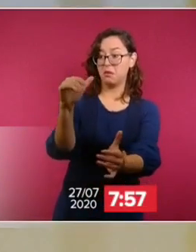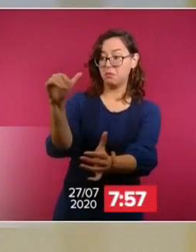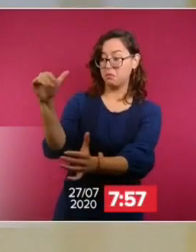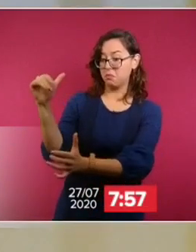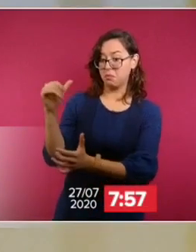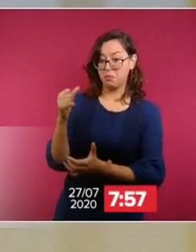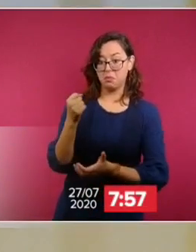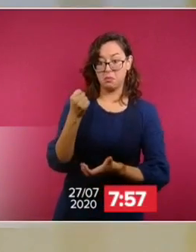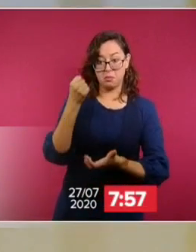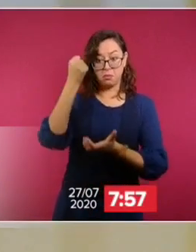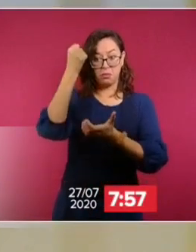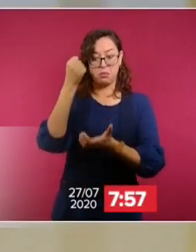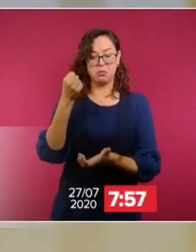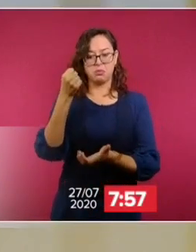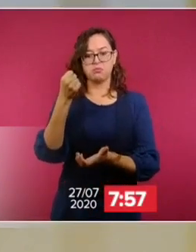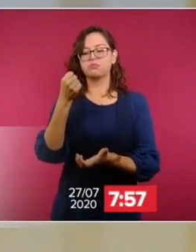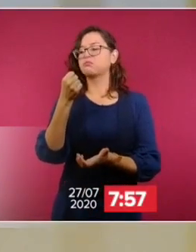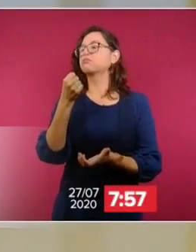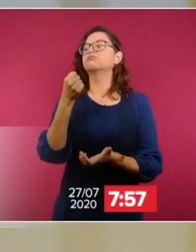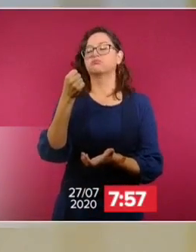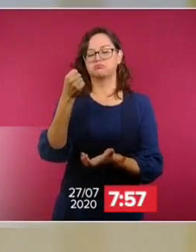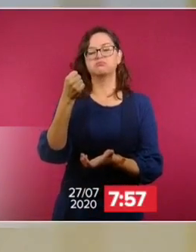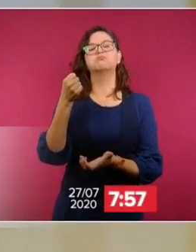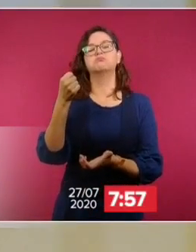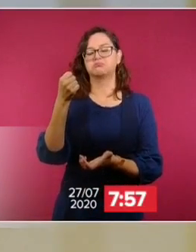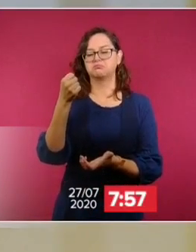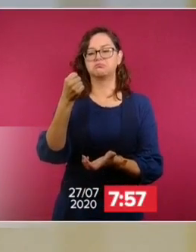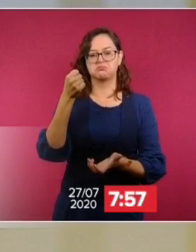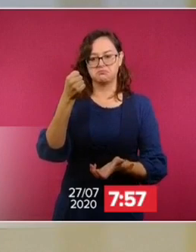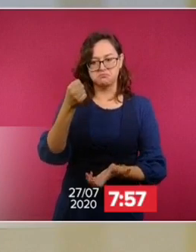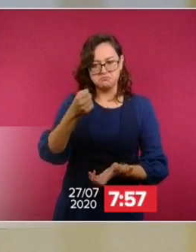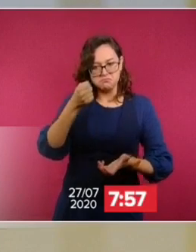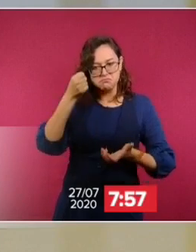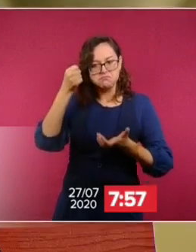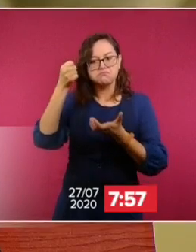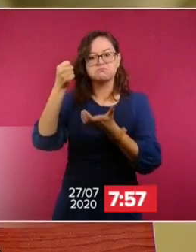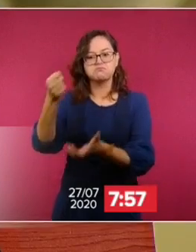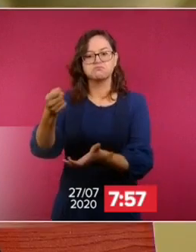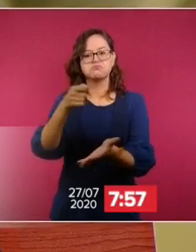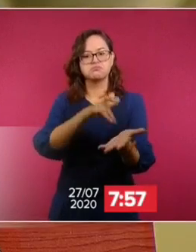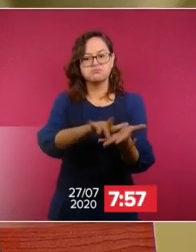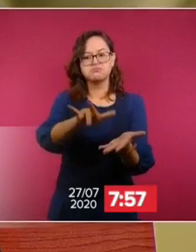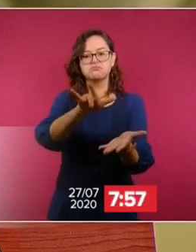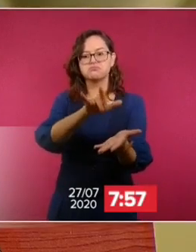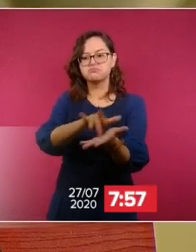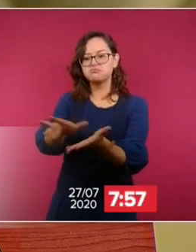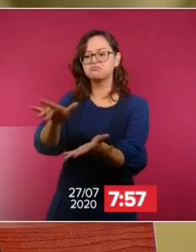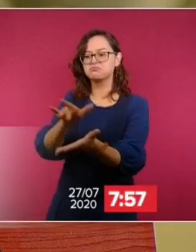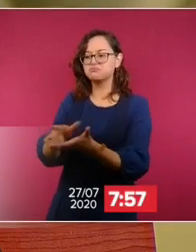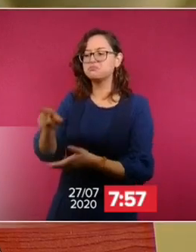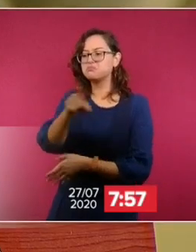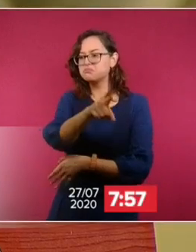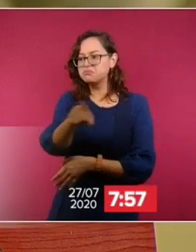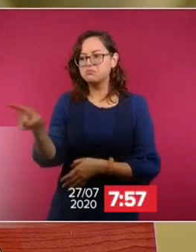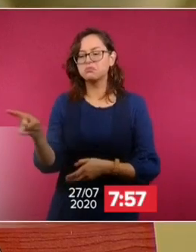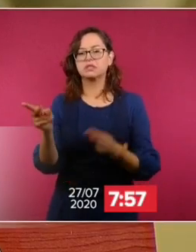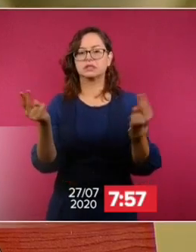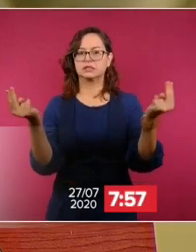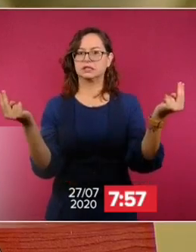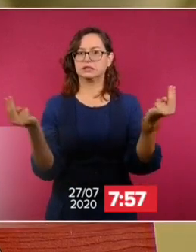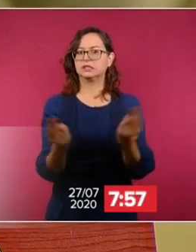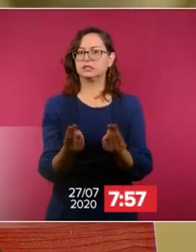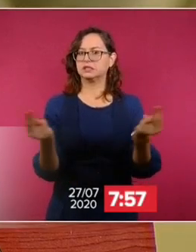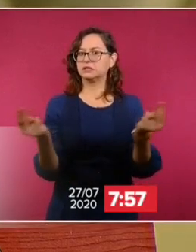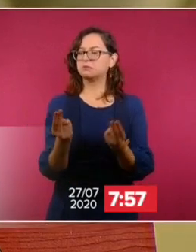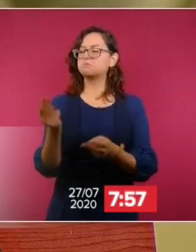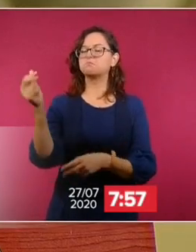a destinar siempre a apoyar a la gente que más lo